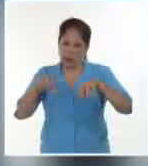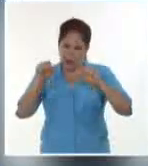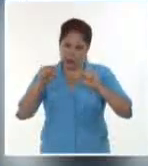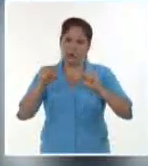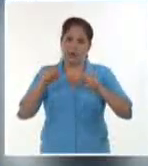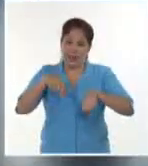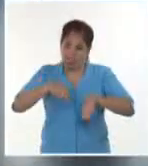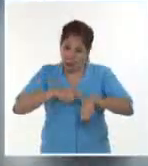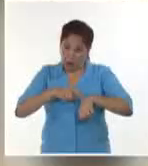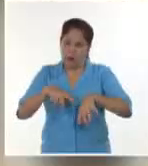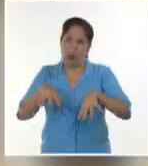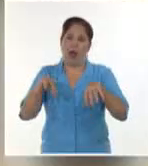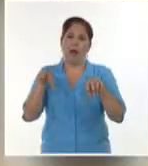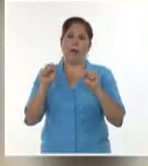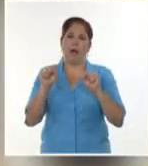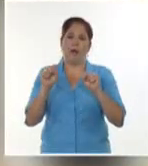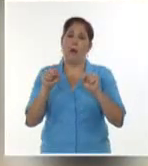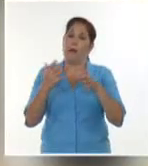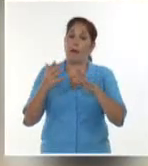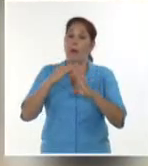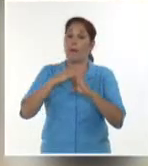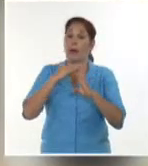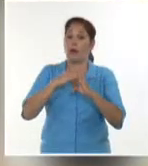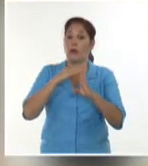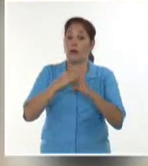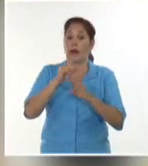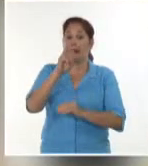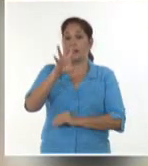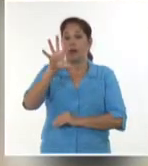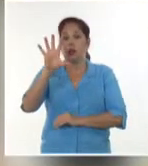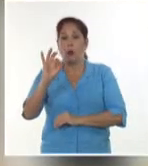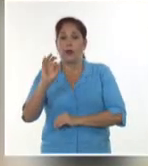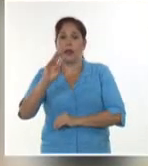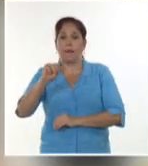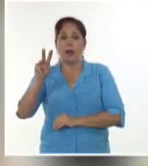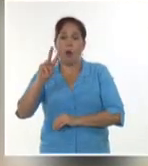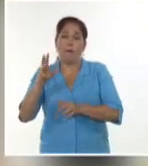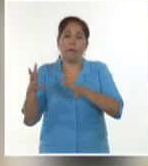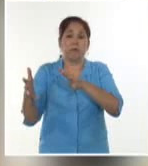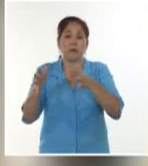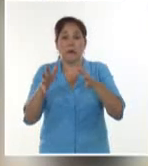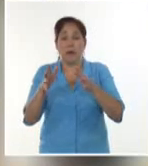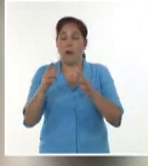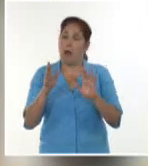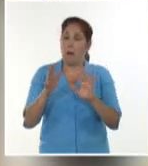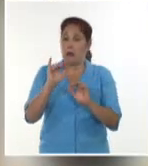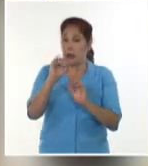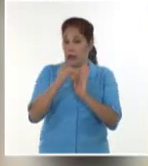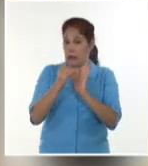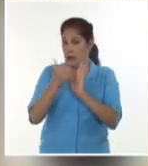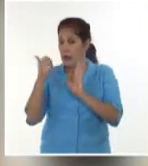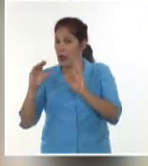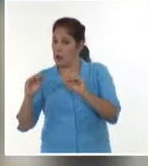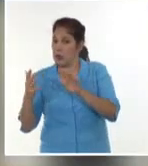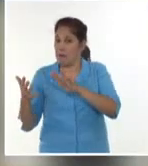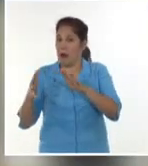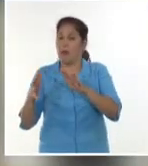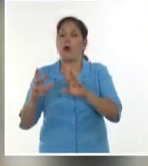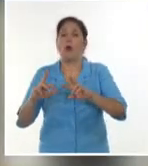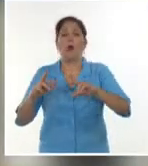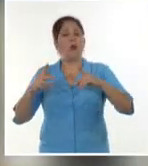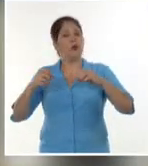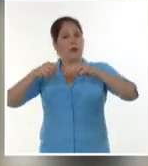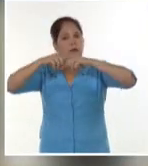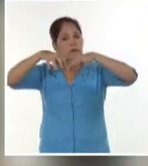y en el horario del mediodía puede llegar hasta 350 megawatts aproximadamente, y ya para la hora de la máxima demanda debemos tener una afectación